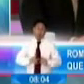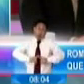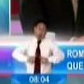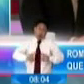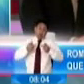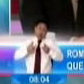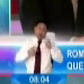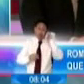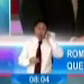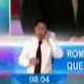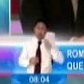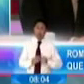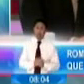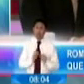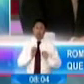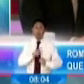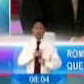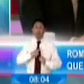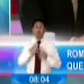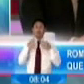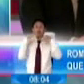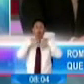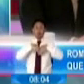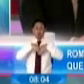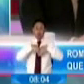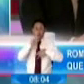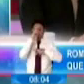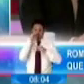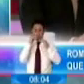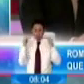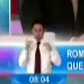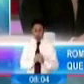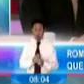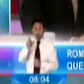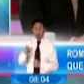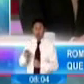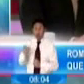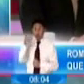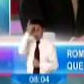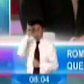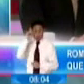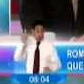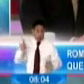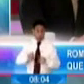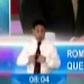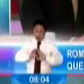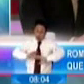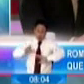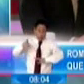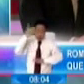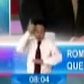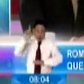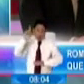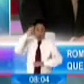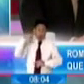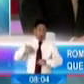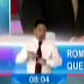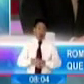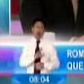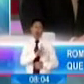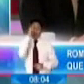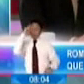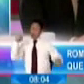también hemos procesado esta crisis en democracia. Si una persona quiere expresar su desacuerdo con cualquier decisión del gobierno o del